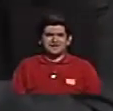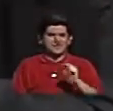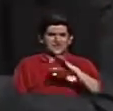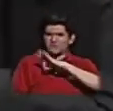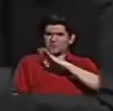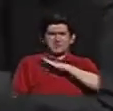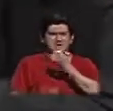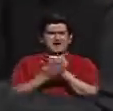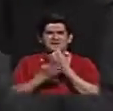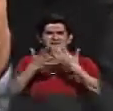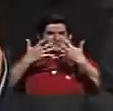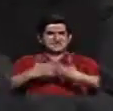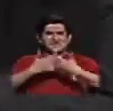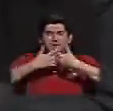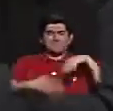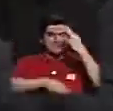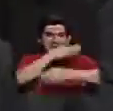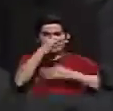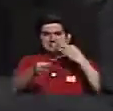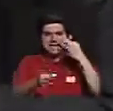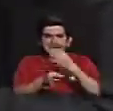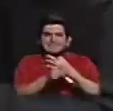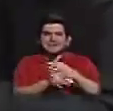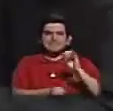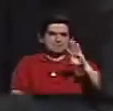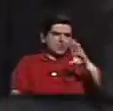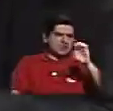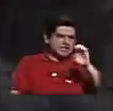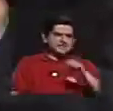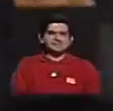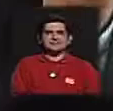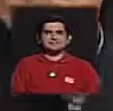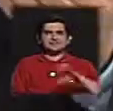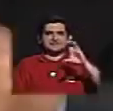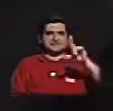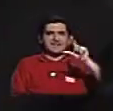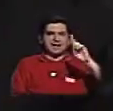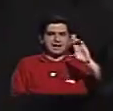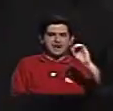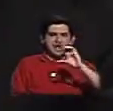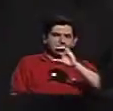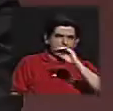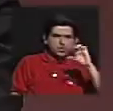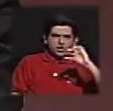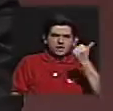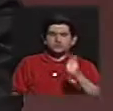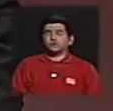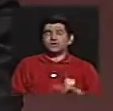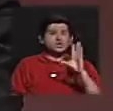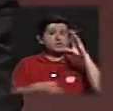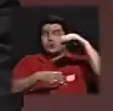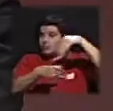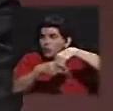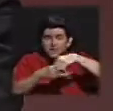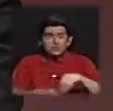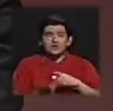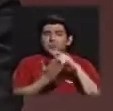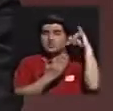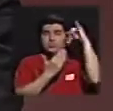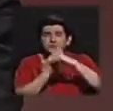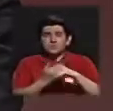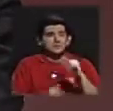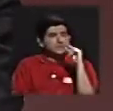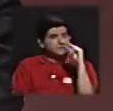rentable para empresas del calibre, incluso del ICE, de Claro y de las demás? No, porque no estuvieron contempladas dentro de un proyecto